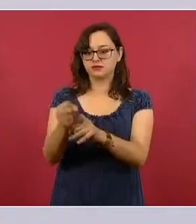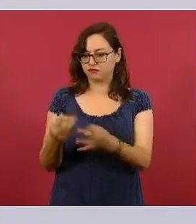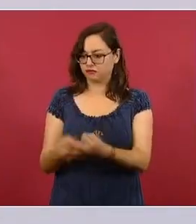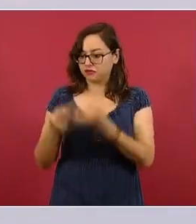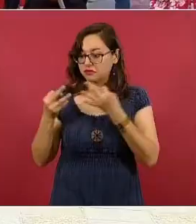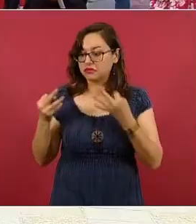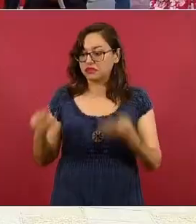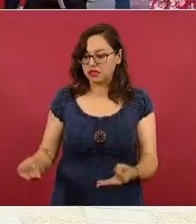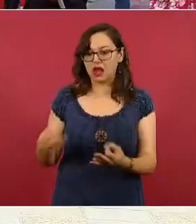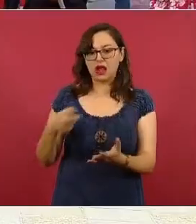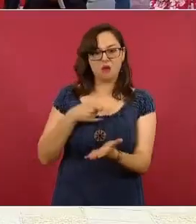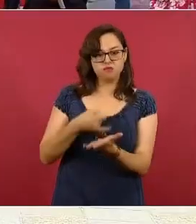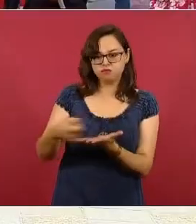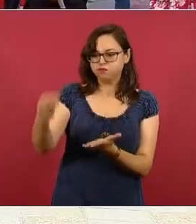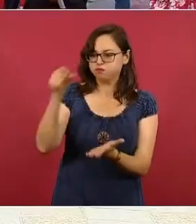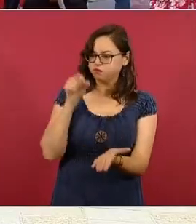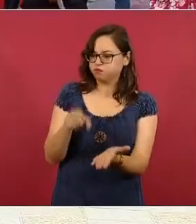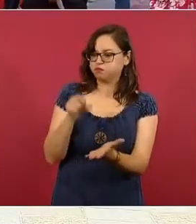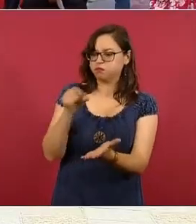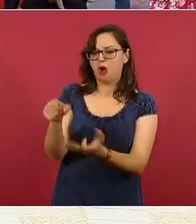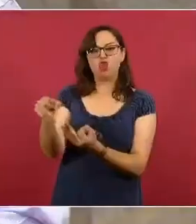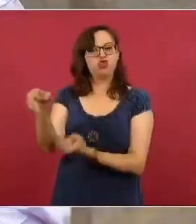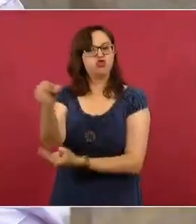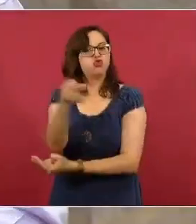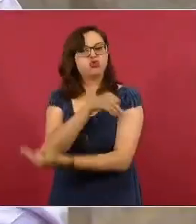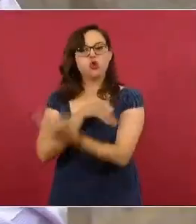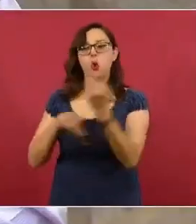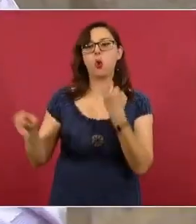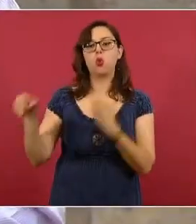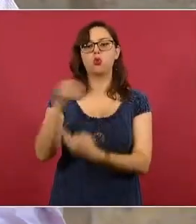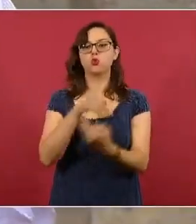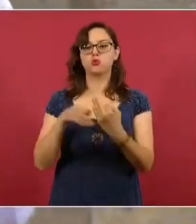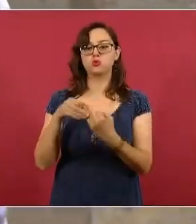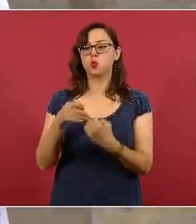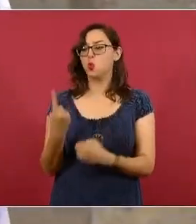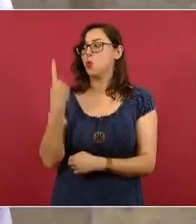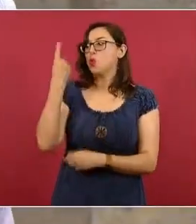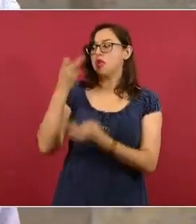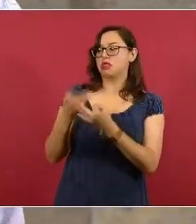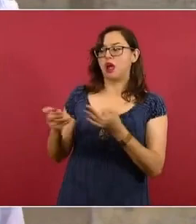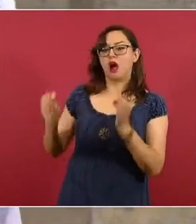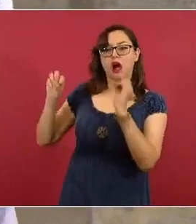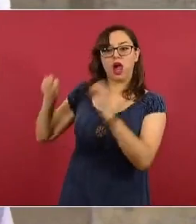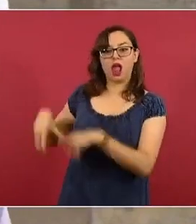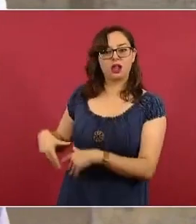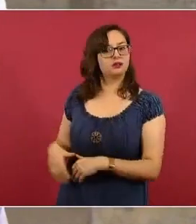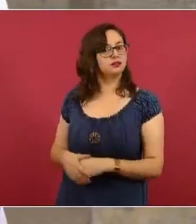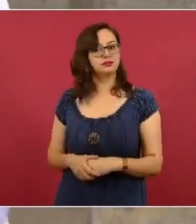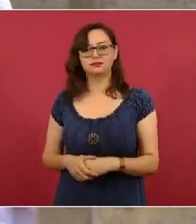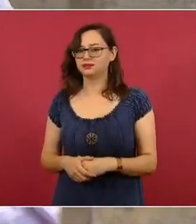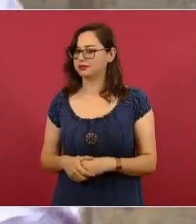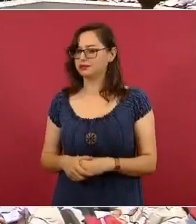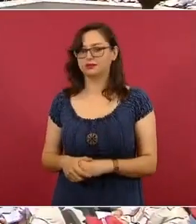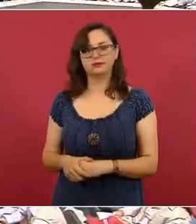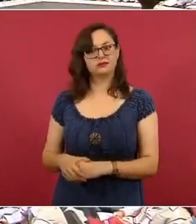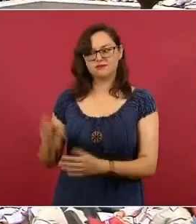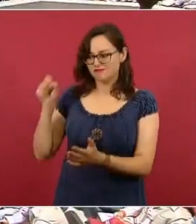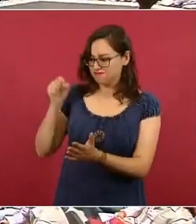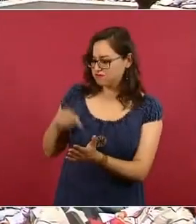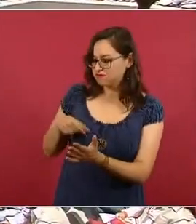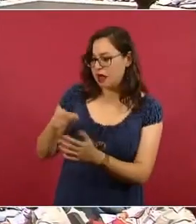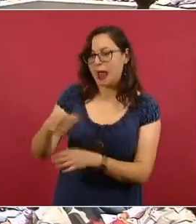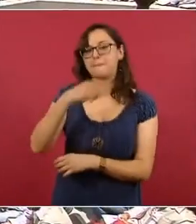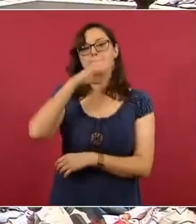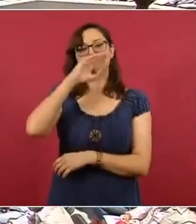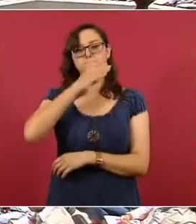tierra productiva sin sembrar, que podamos sembrar maíz, frijol o, como lo dice